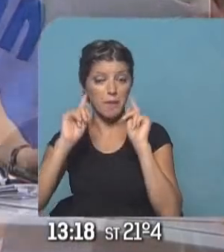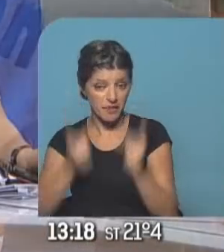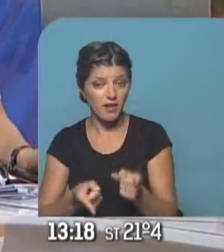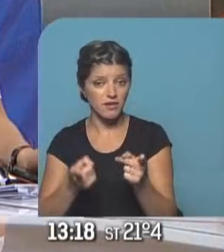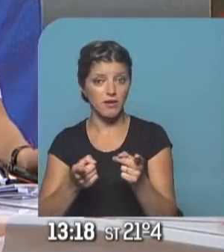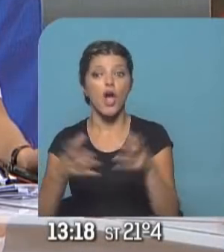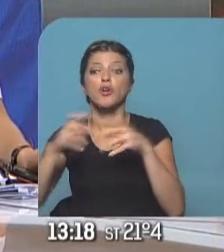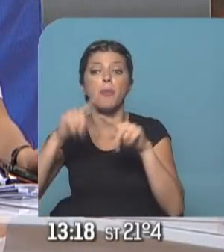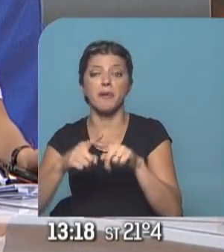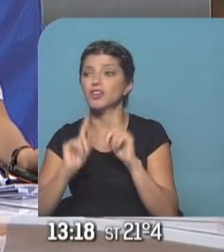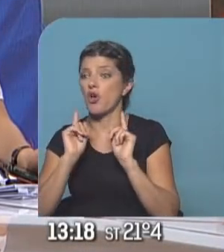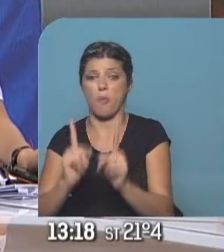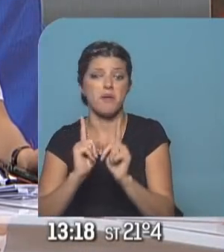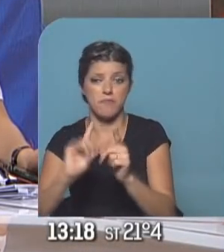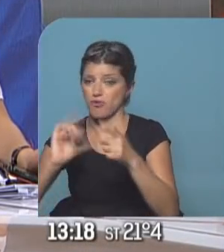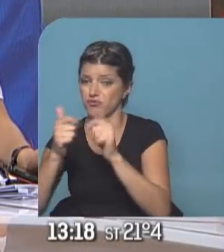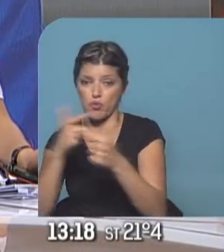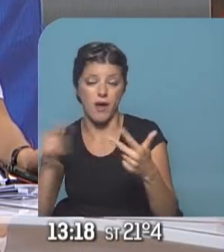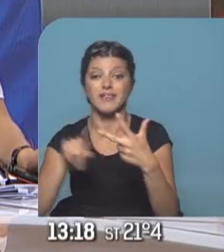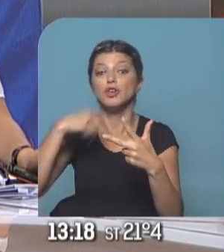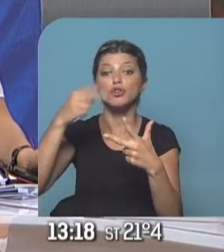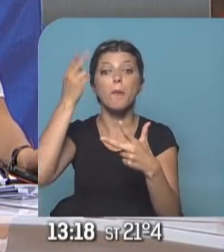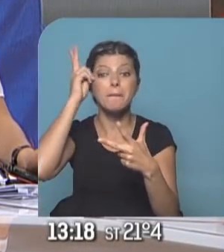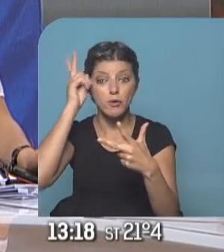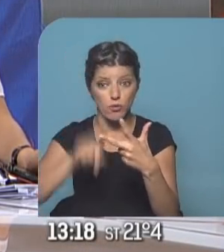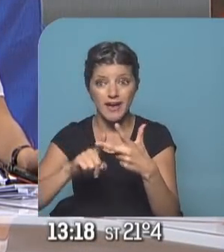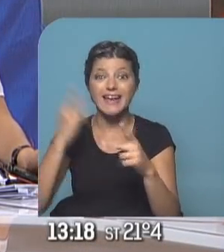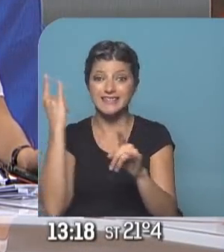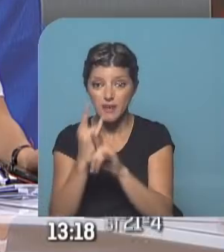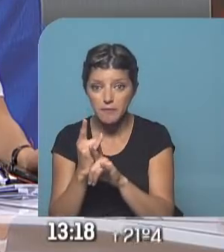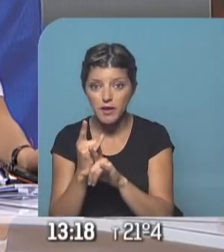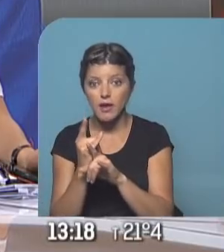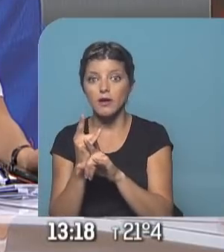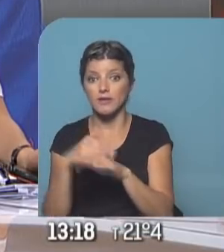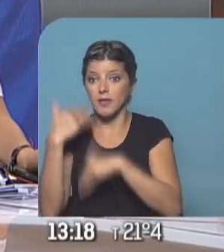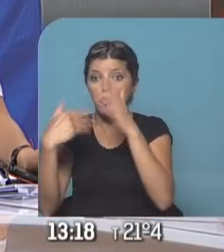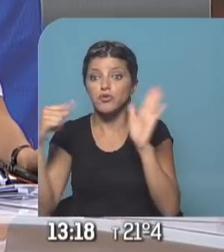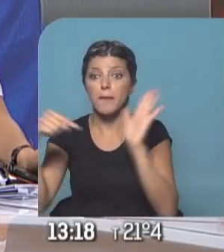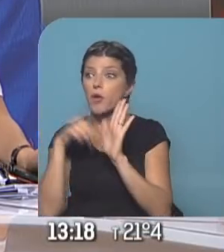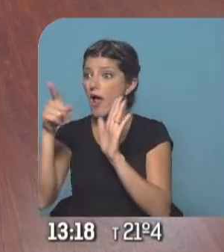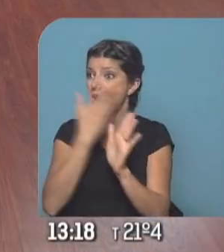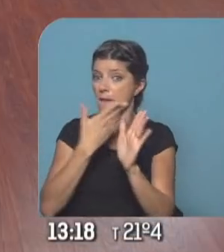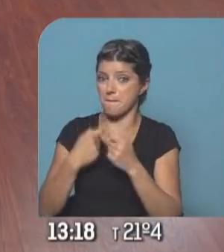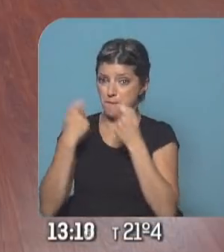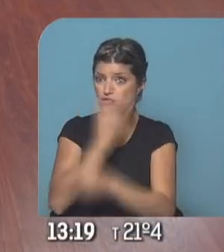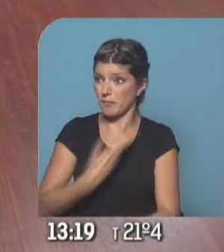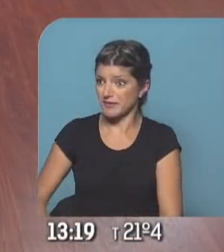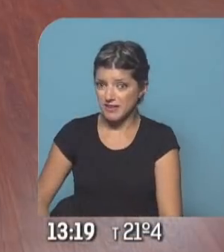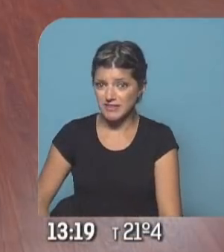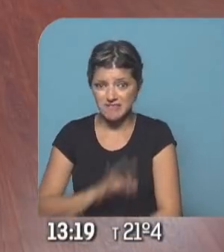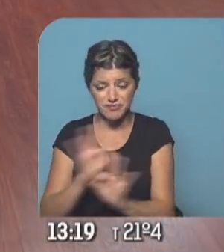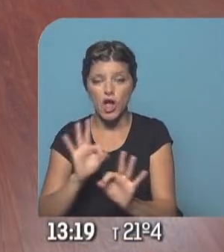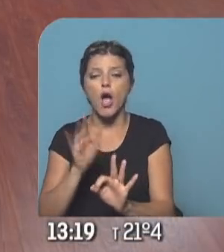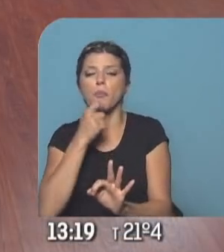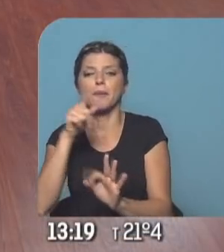renovación de la élite política, y el otro es Perú, un país que crece siempre y cuyos presidentes tienen siempre baja popularidad, un país que supuestamente le va muy bien y que nadie quiere al